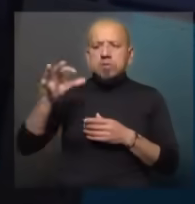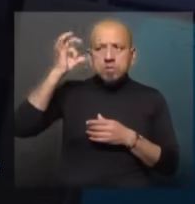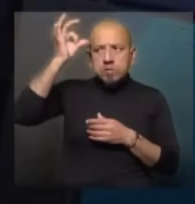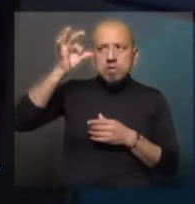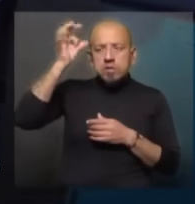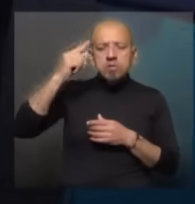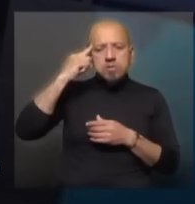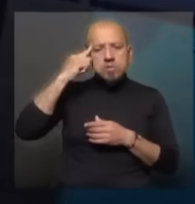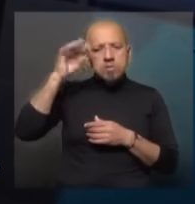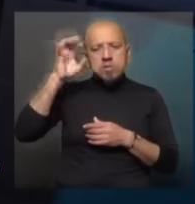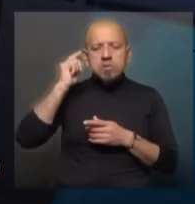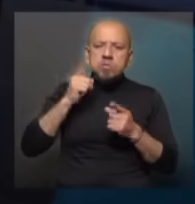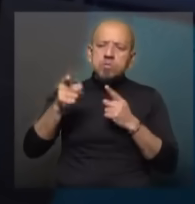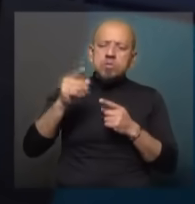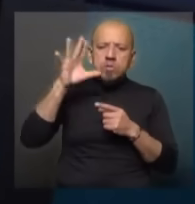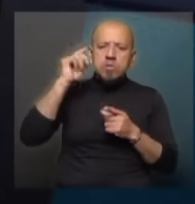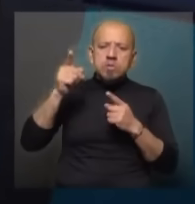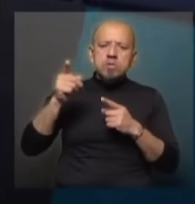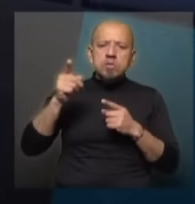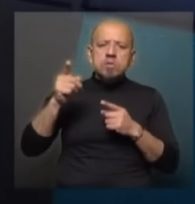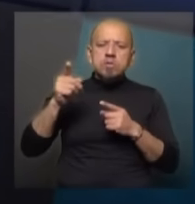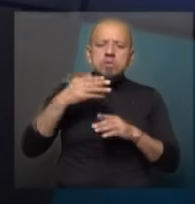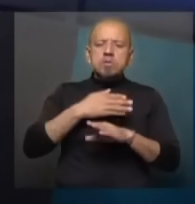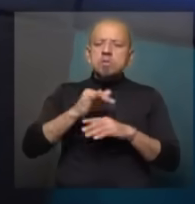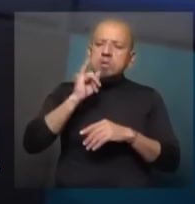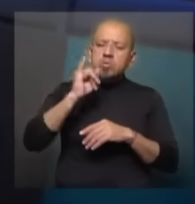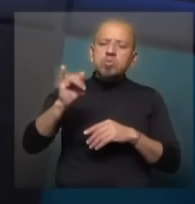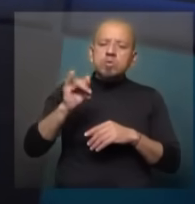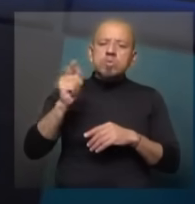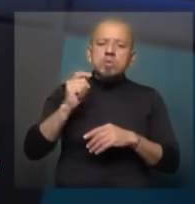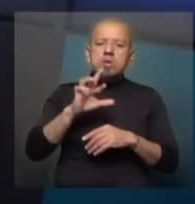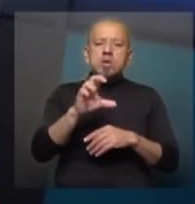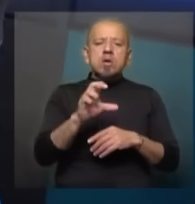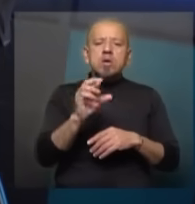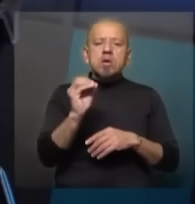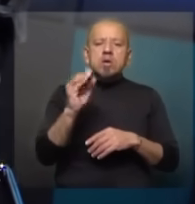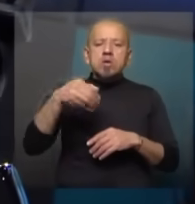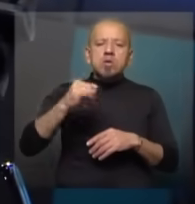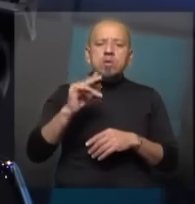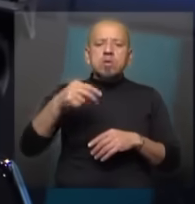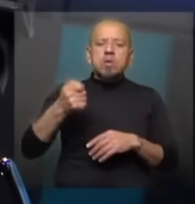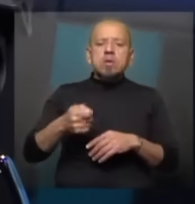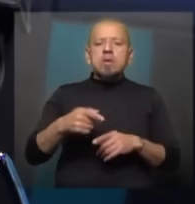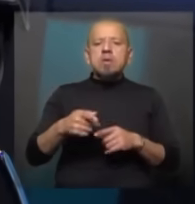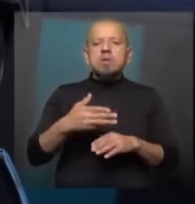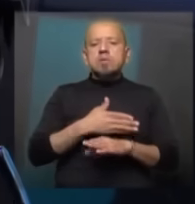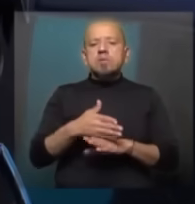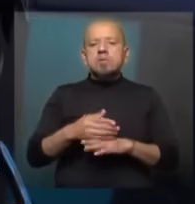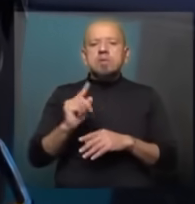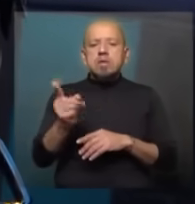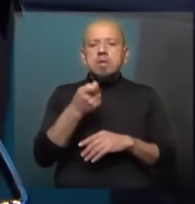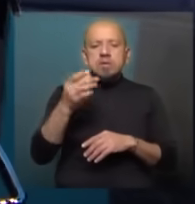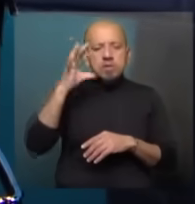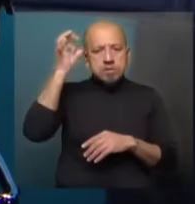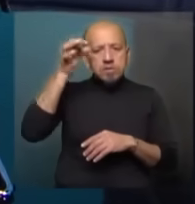yo recuerdo y creo que vos también lo tenés muy presente después de la denuncia pública de Romina este a las pocas horas el ex senador